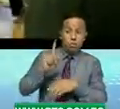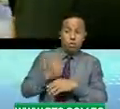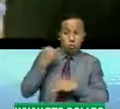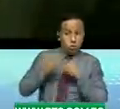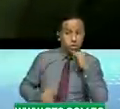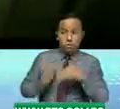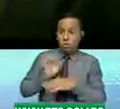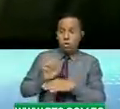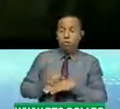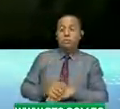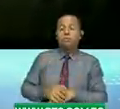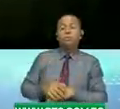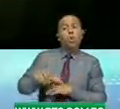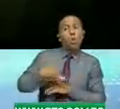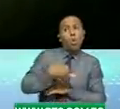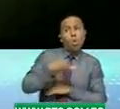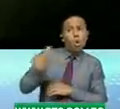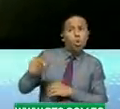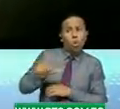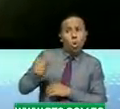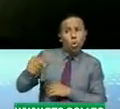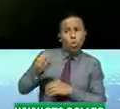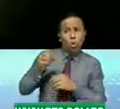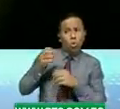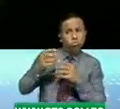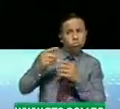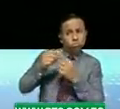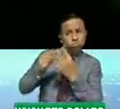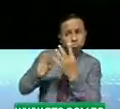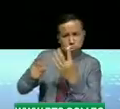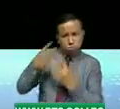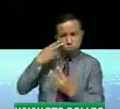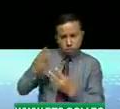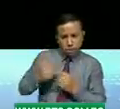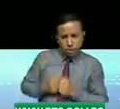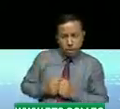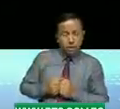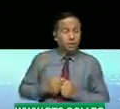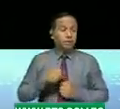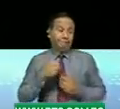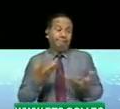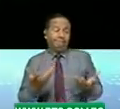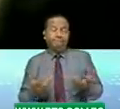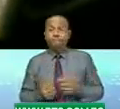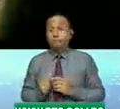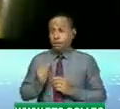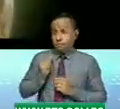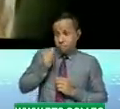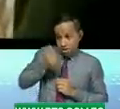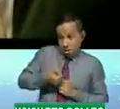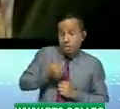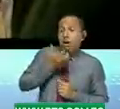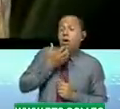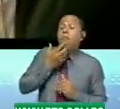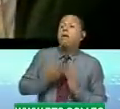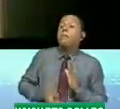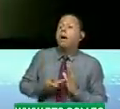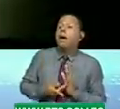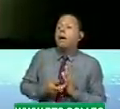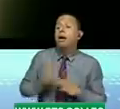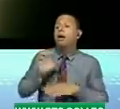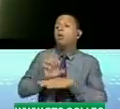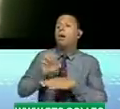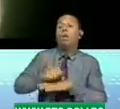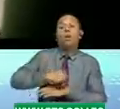otros astros del fútbol de la selección argentina también? Sí, lo he visto. Y mañana, evidentemente, que gane Ecuador. De